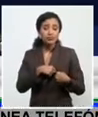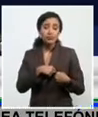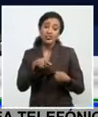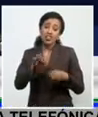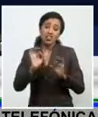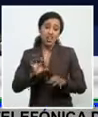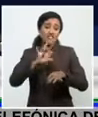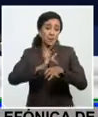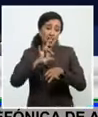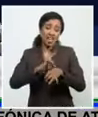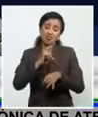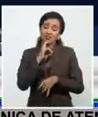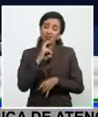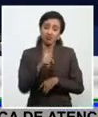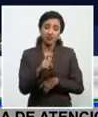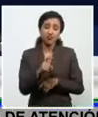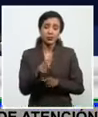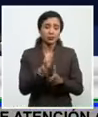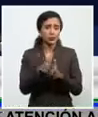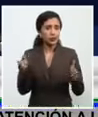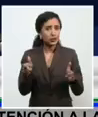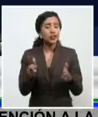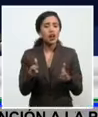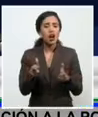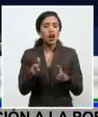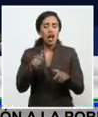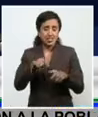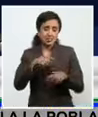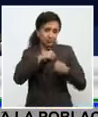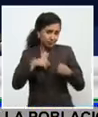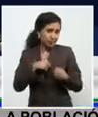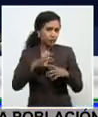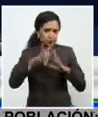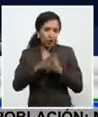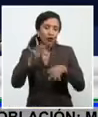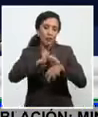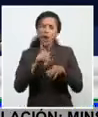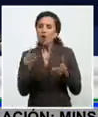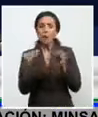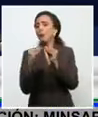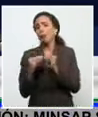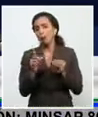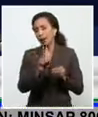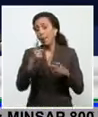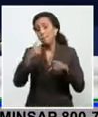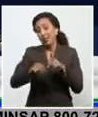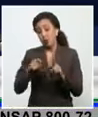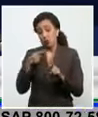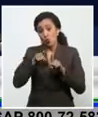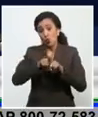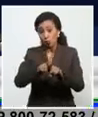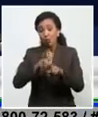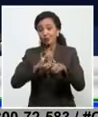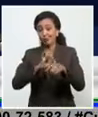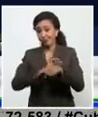enfermedades, casi todas enfermedades no transmisibles que padecen estos pacientes. El